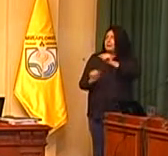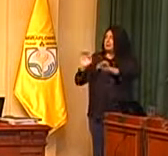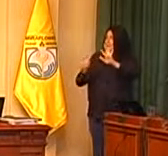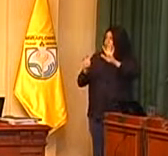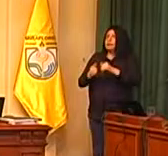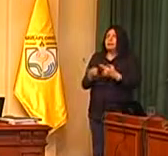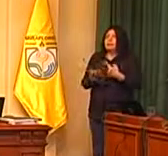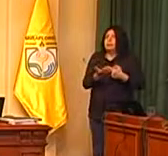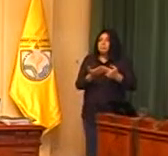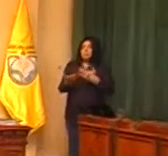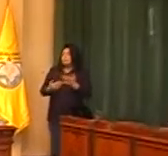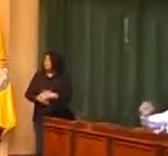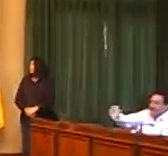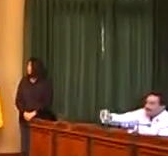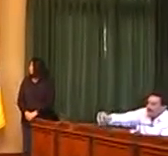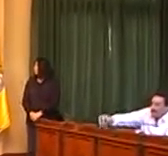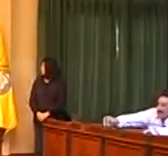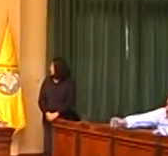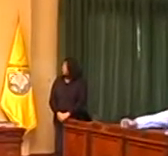Al debate.